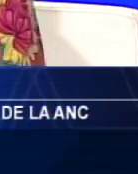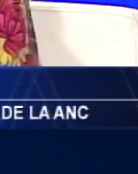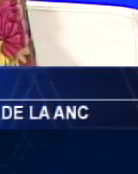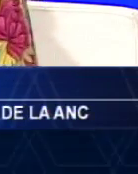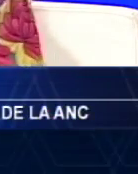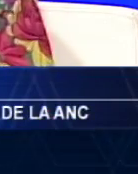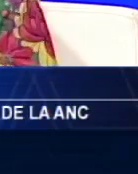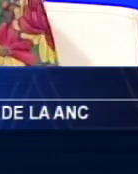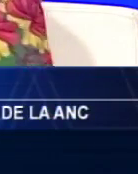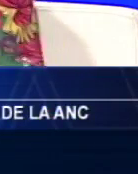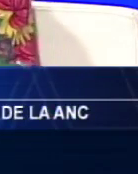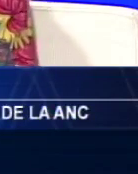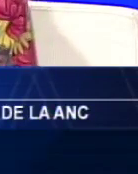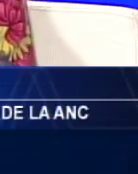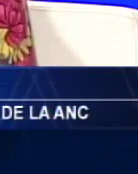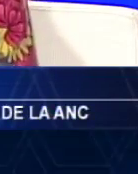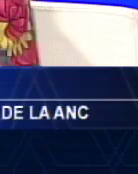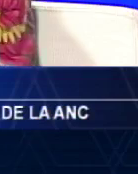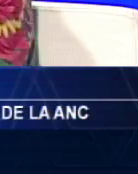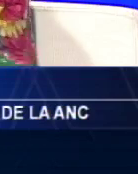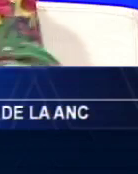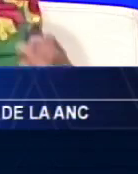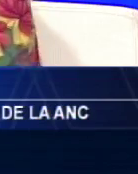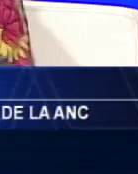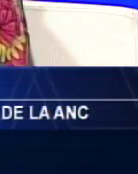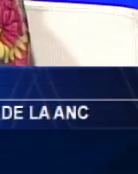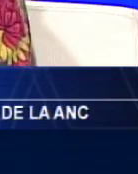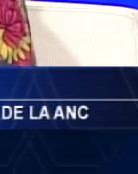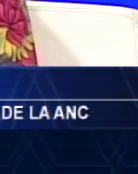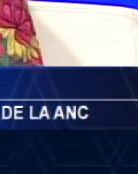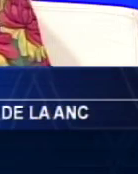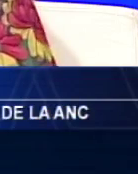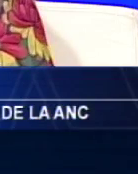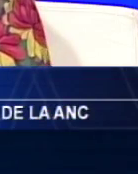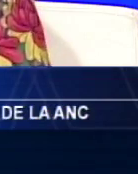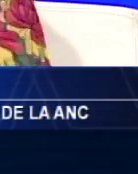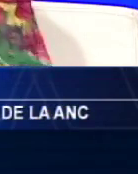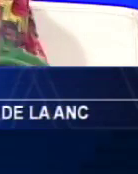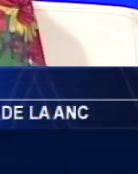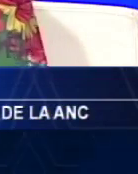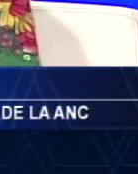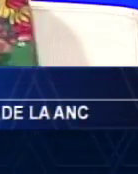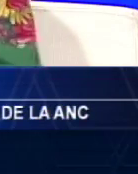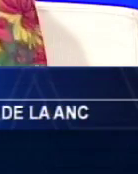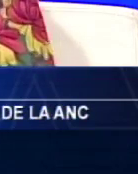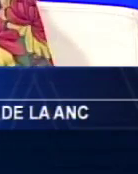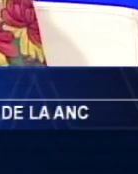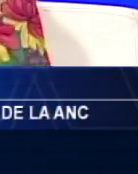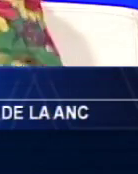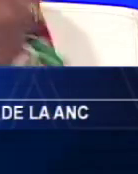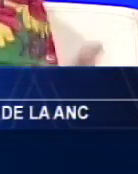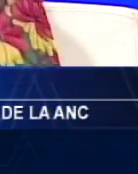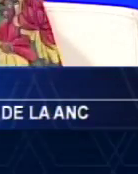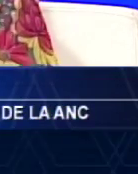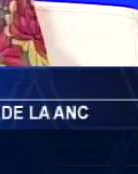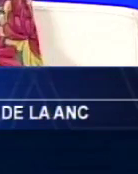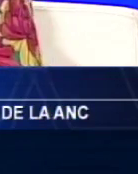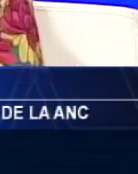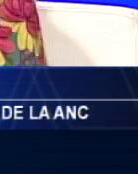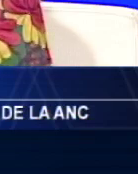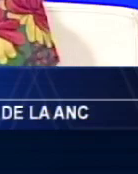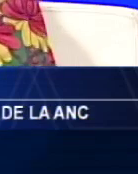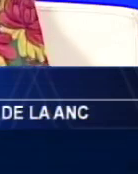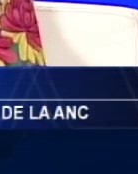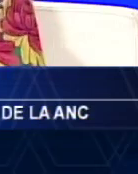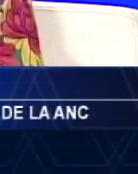comando constituyente que va a garantizar nuestro despliegue en los 335 municipios a los fines de abordar en el marco de la campaña